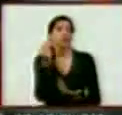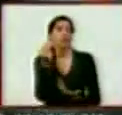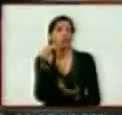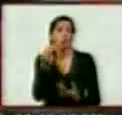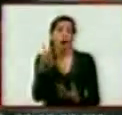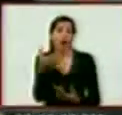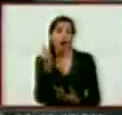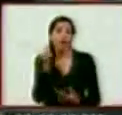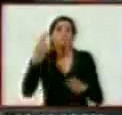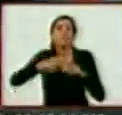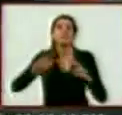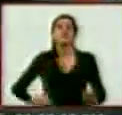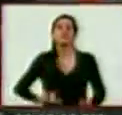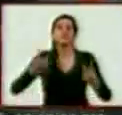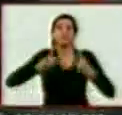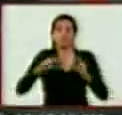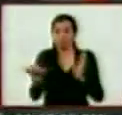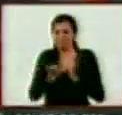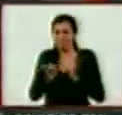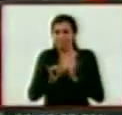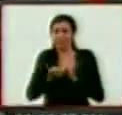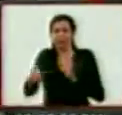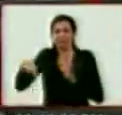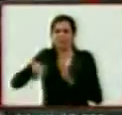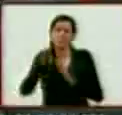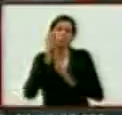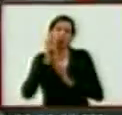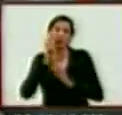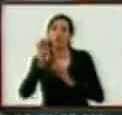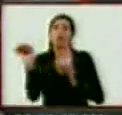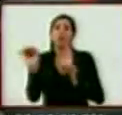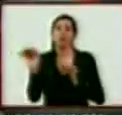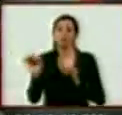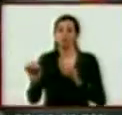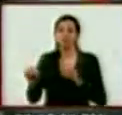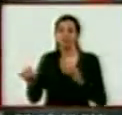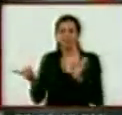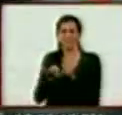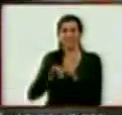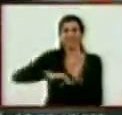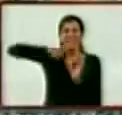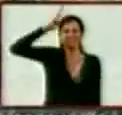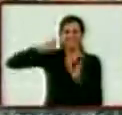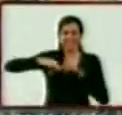su vida en los bordes de las quebradas y en las faldas de los cerros a donde